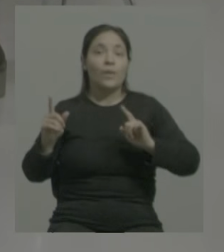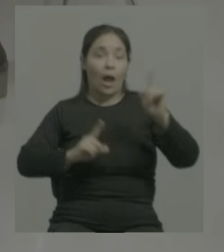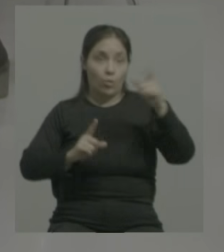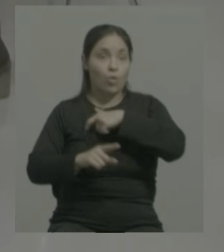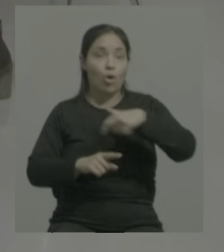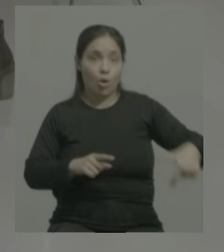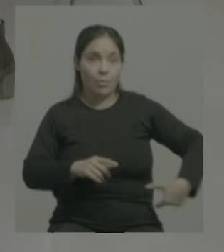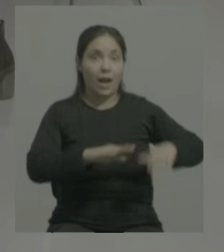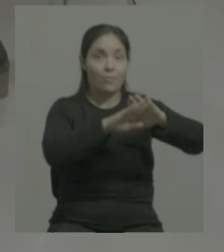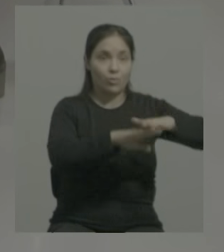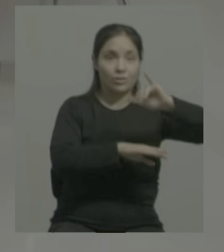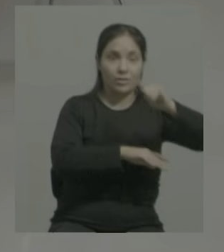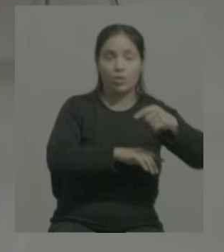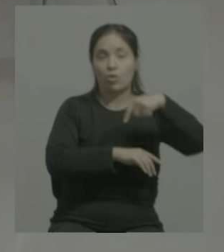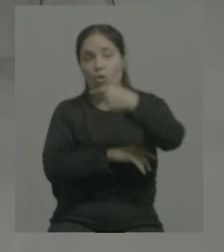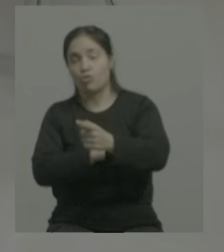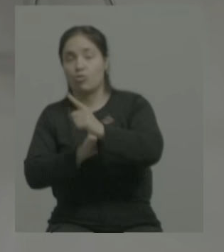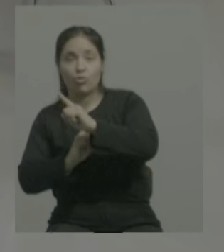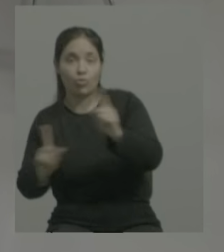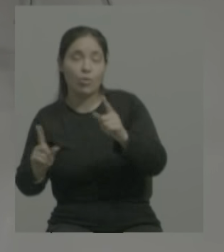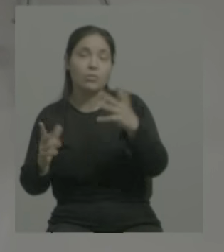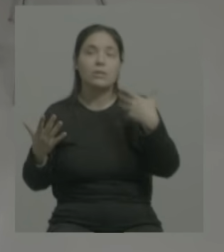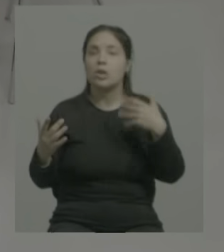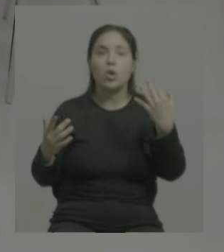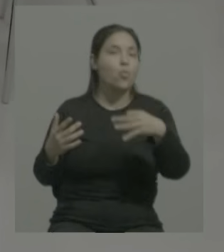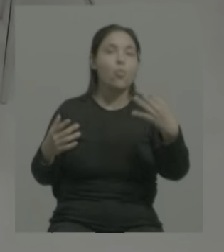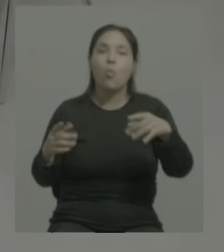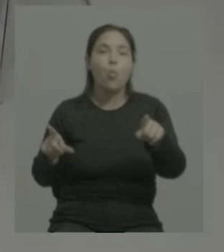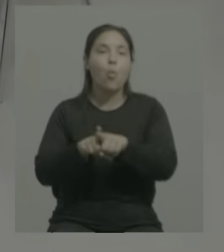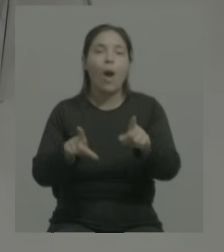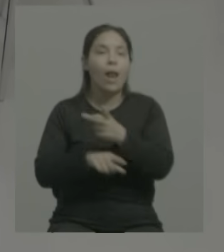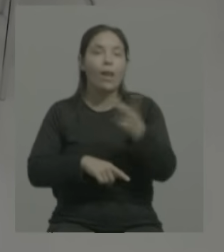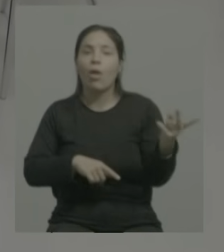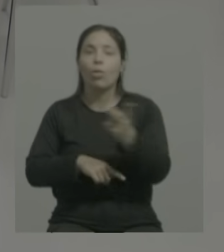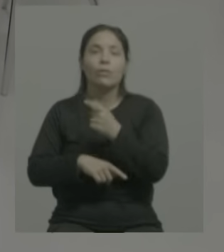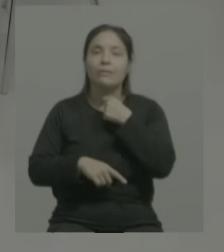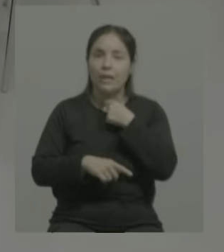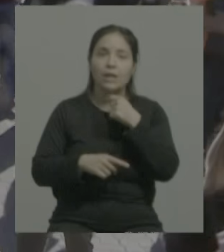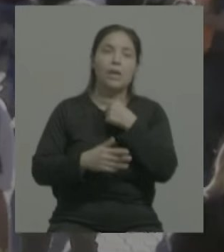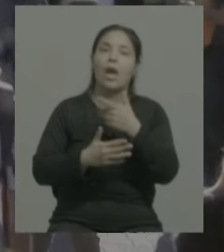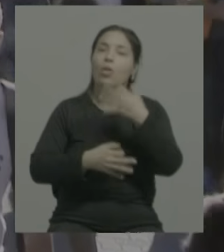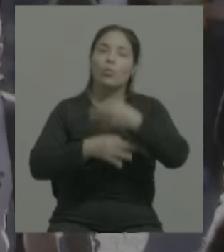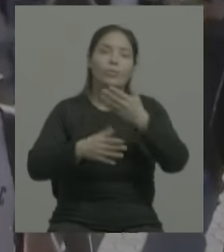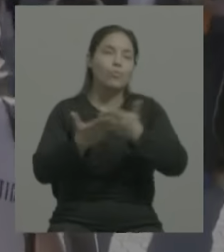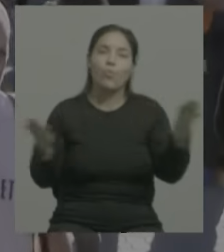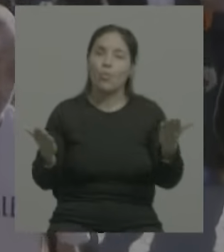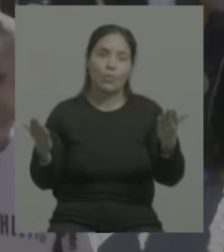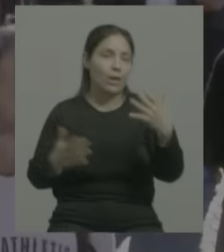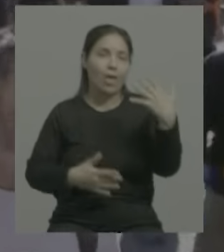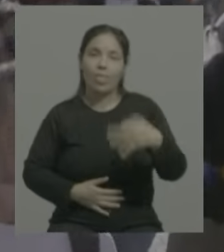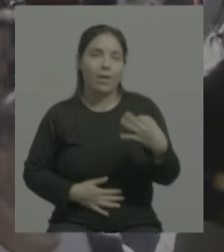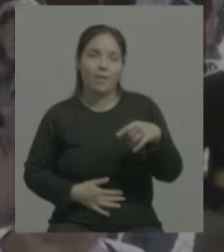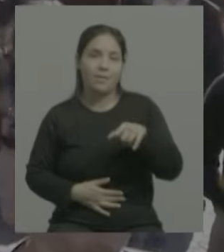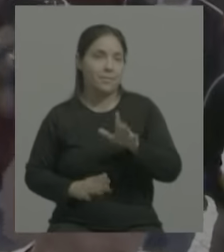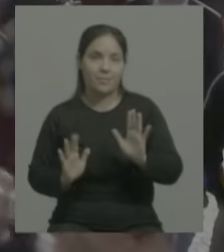partes que las bancan menos, el límite es la educación pública. Todos queremos la educación pública porque, como se dijo recién, la educación